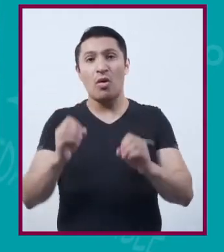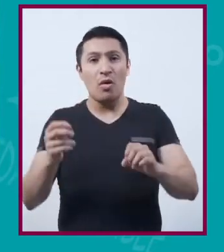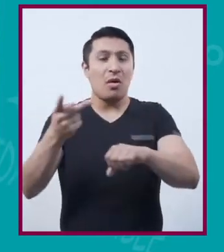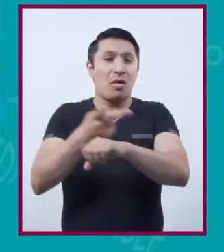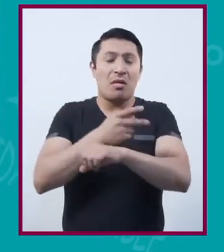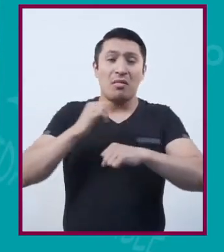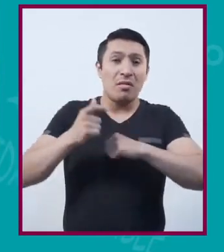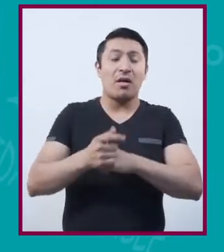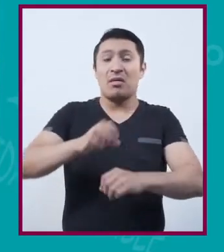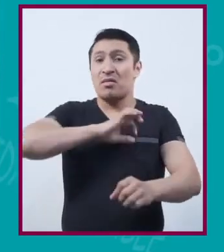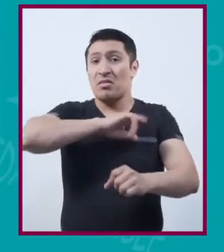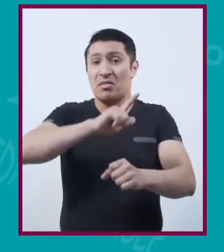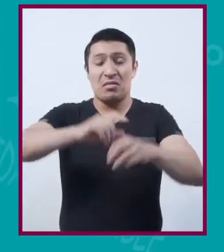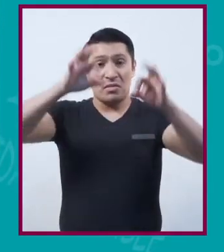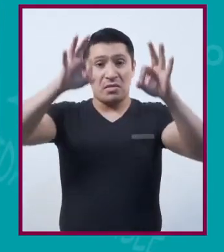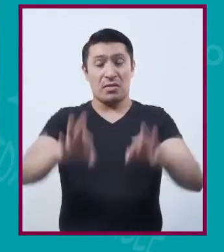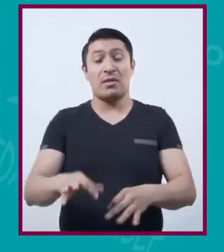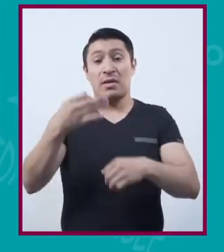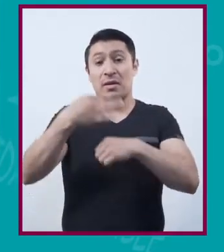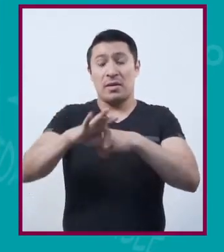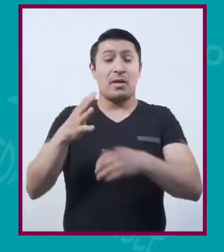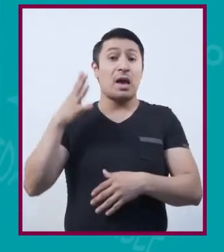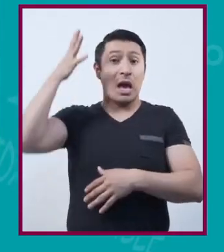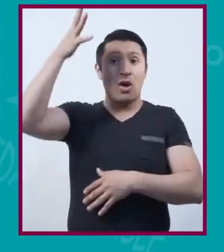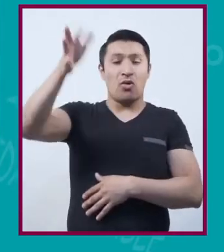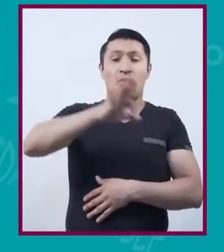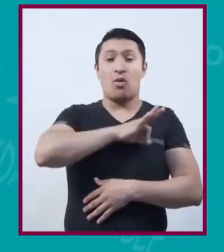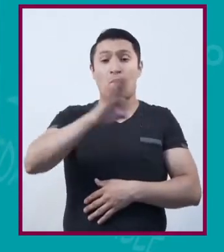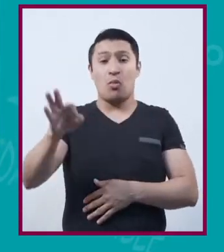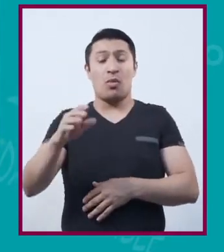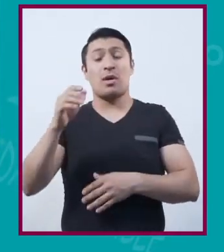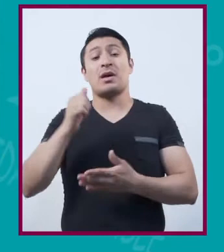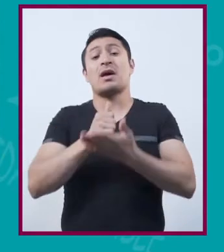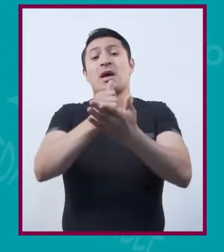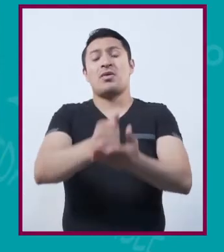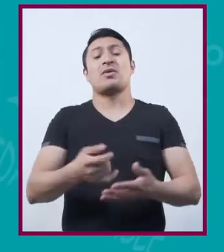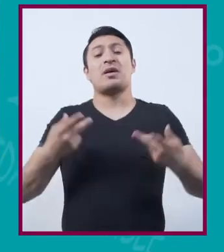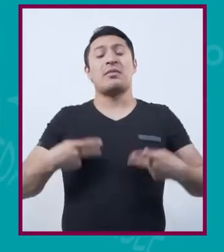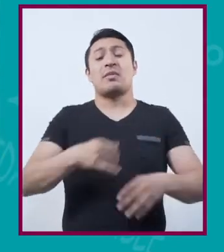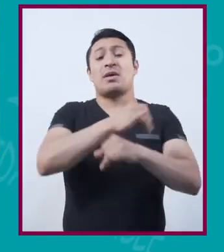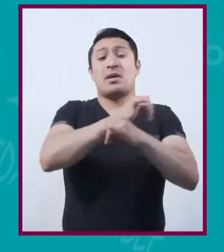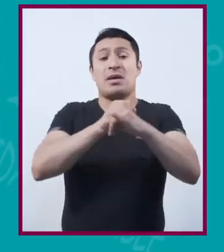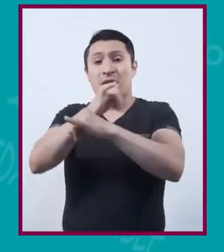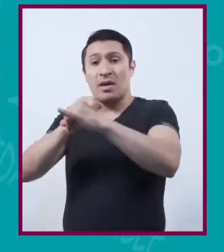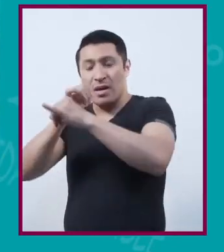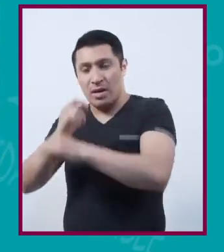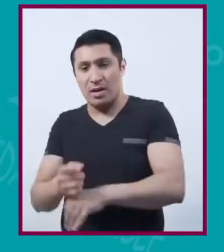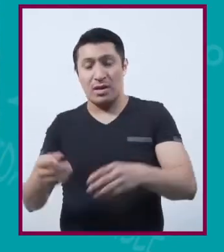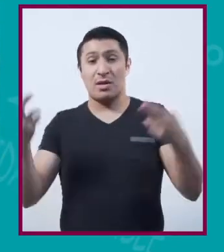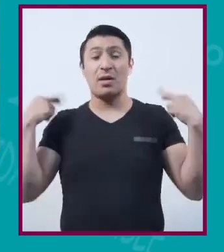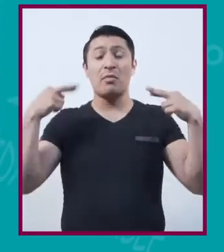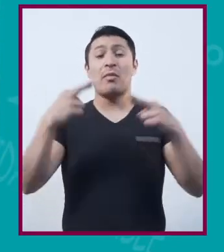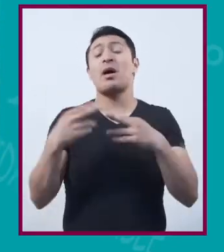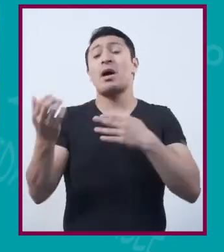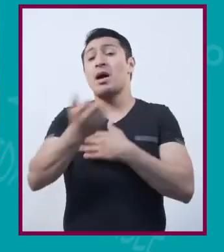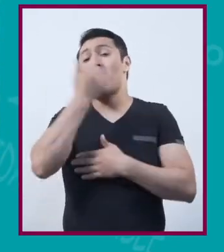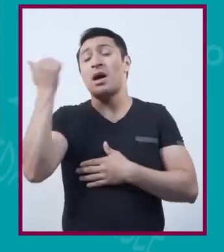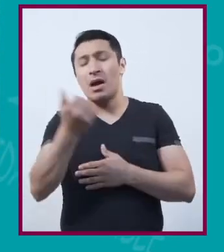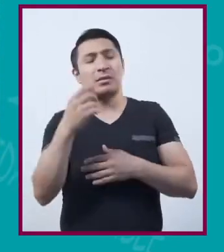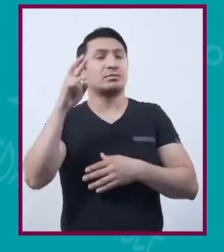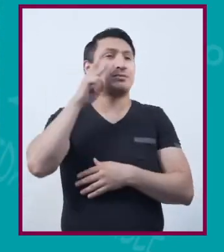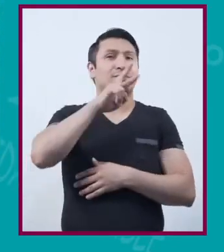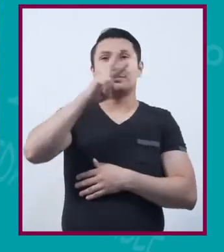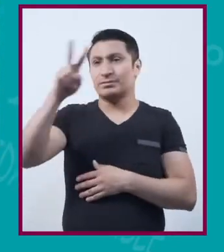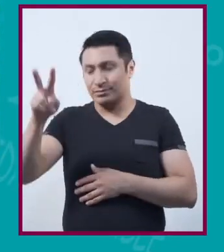acontecimiento o una situación específica, mientras que en el futuro puede ayudar a investigadores, investigadoras, docentes